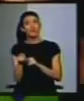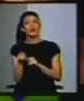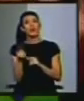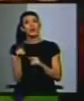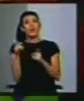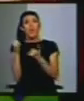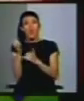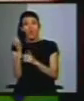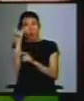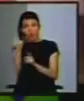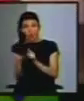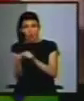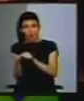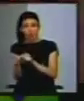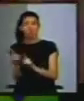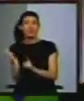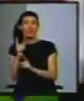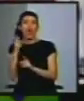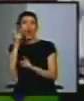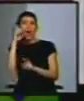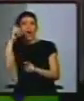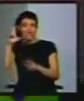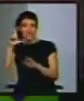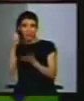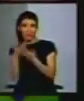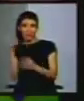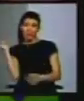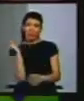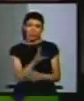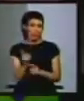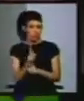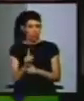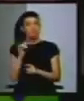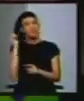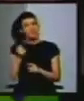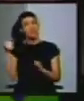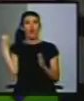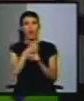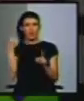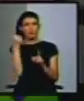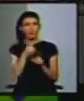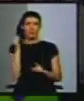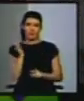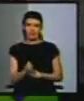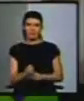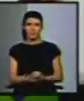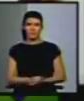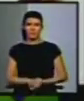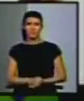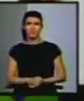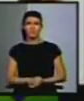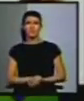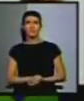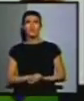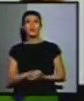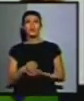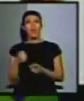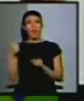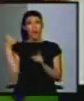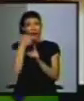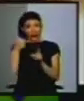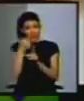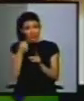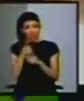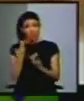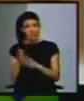el vaso, pero sí lo golpeó sin contemplación. Tras la agresión,